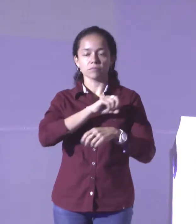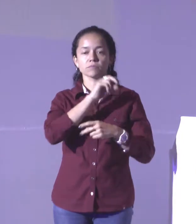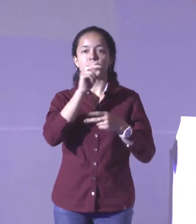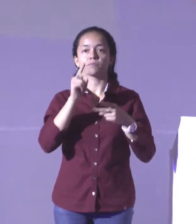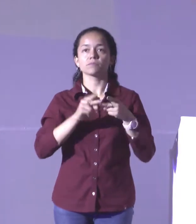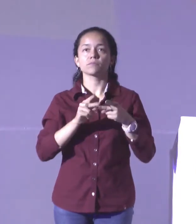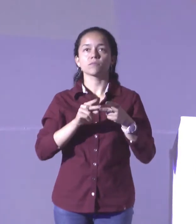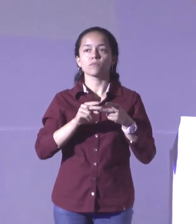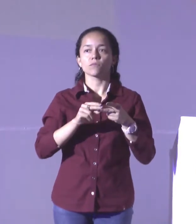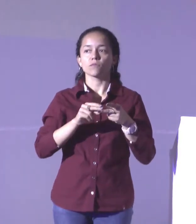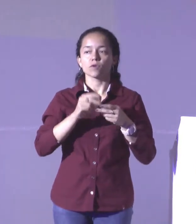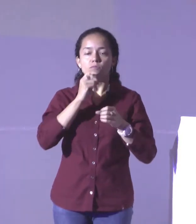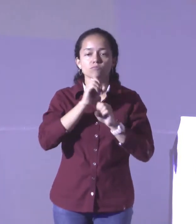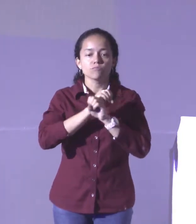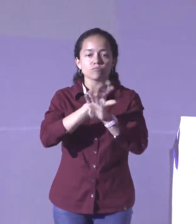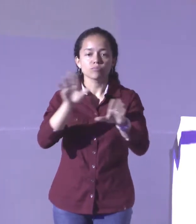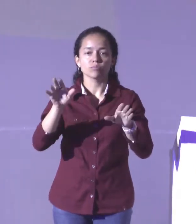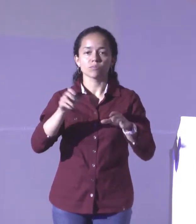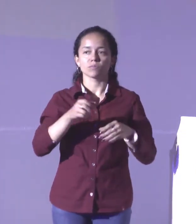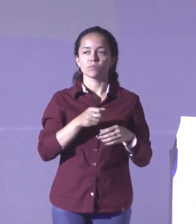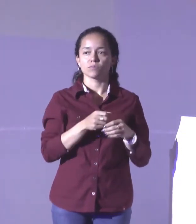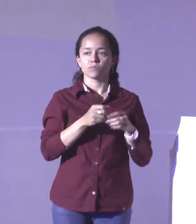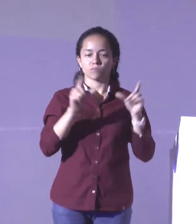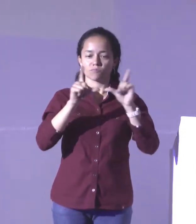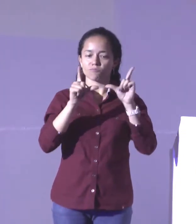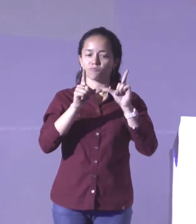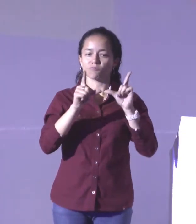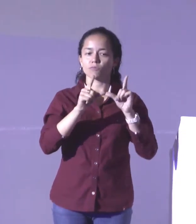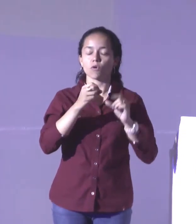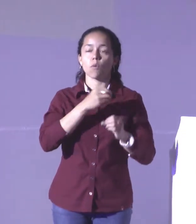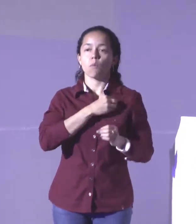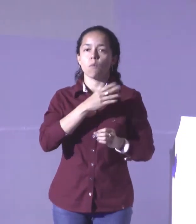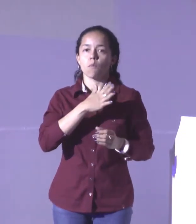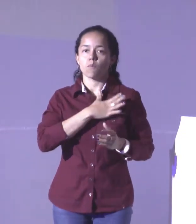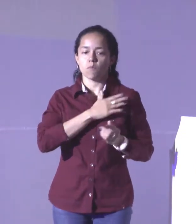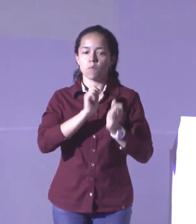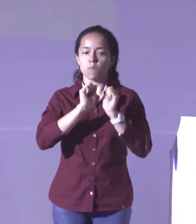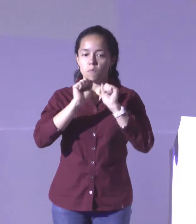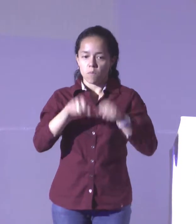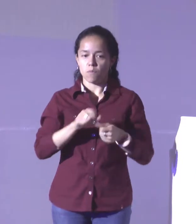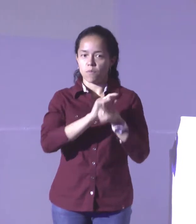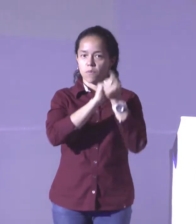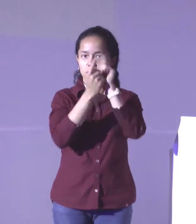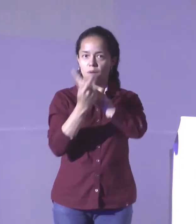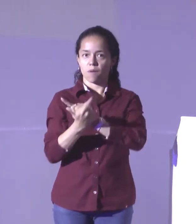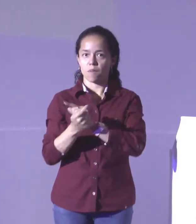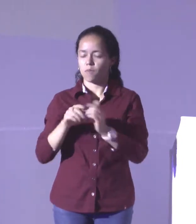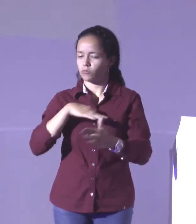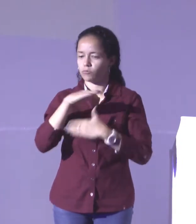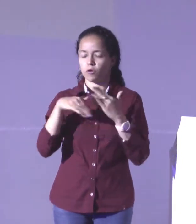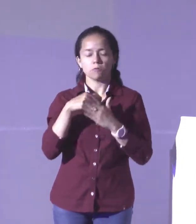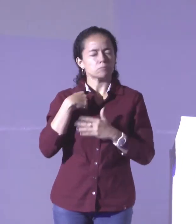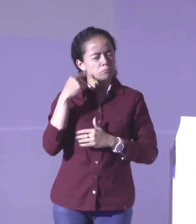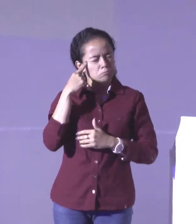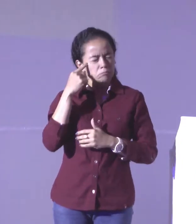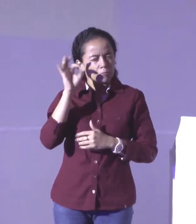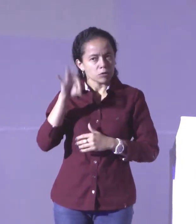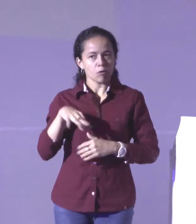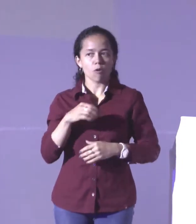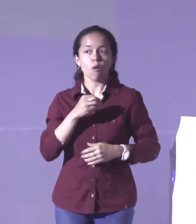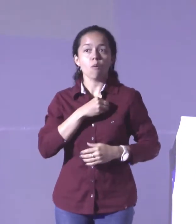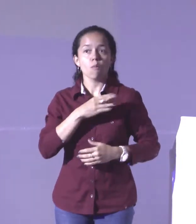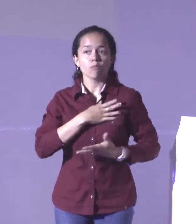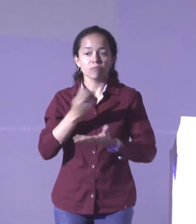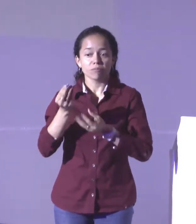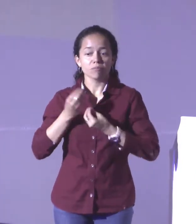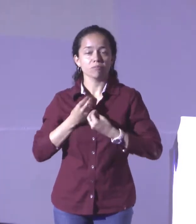del documental de la ARN titulado Una oportunidad lo cambia todo. Estamos convencidos de que una oportunidad es el camino